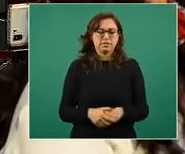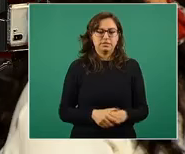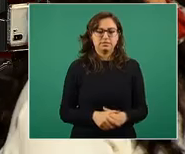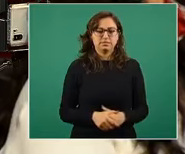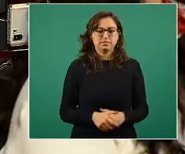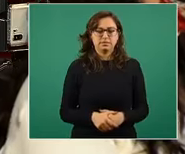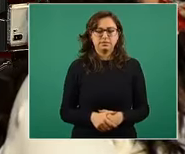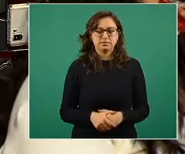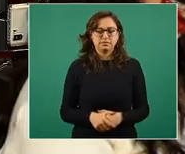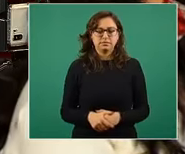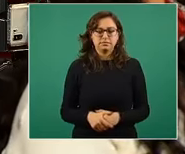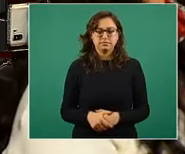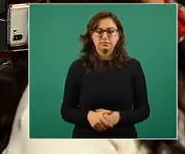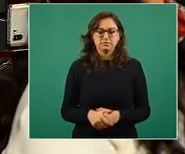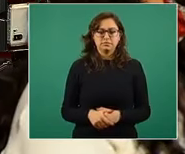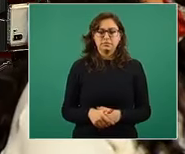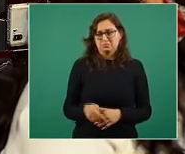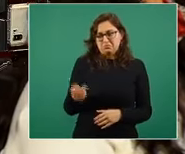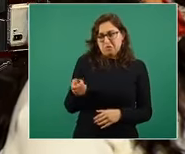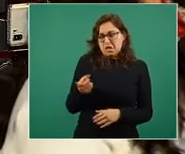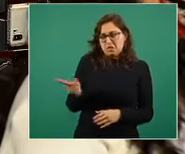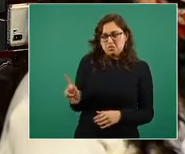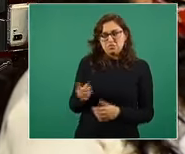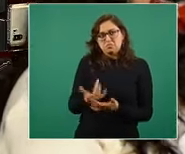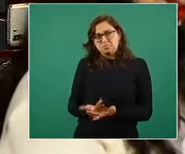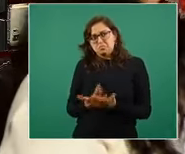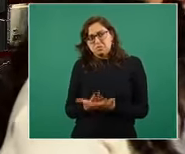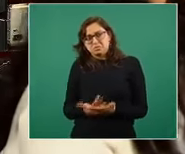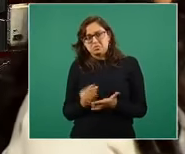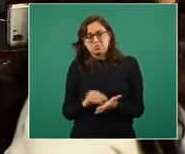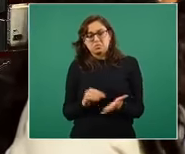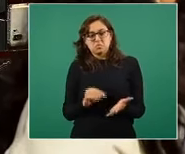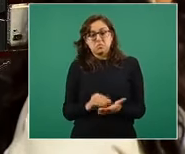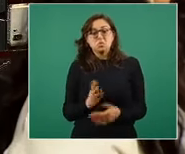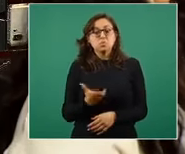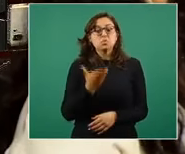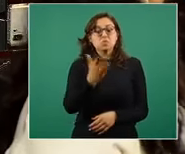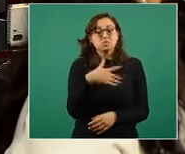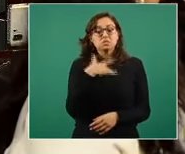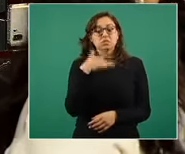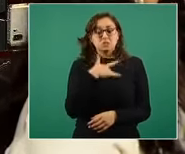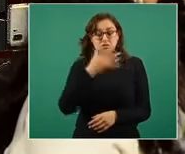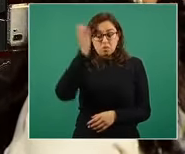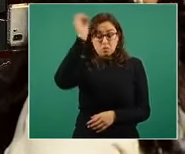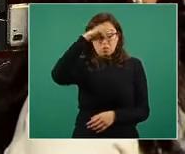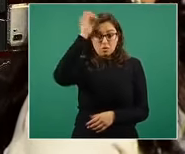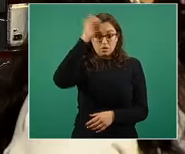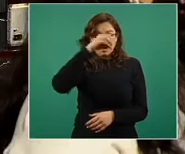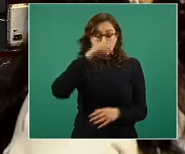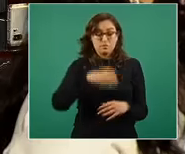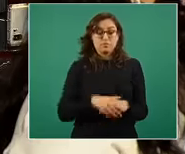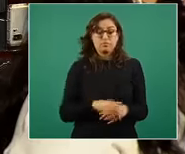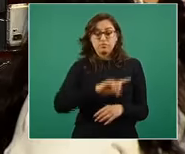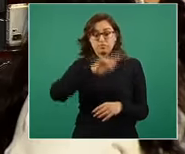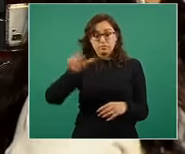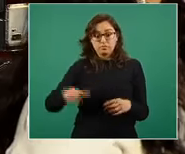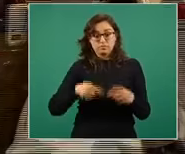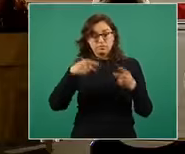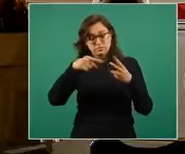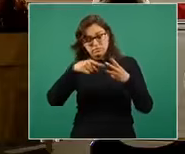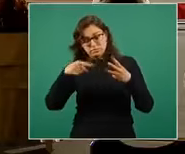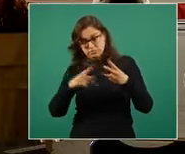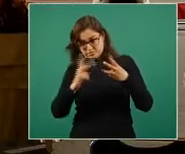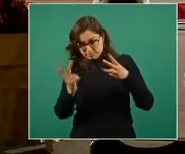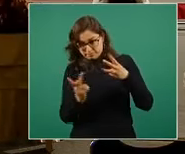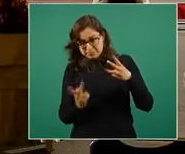estos servidores de la salud. Yo quisiera preguntarle su opinión al respecto y, si me lo permiten, tengo otras dos preguntas. ¿Cómo